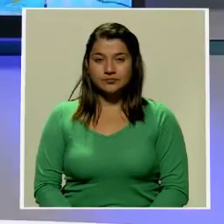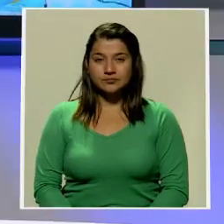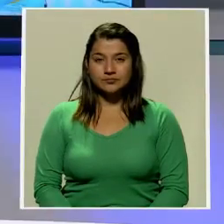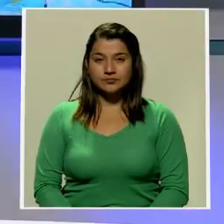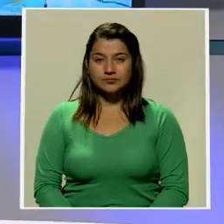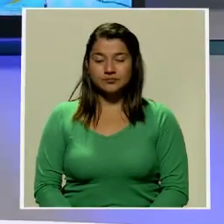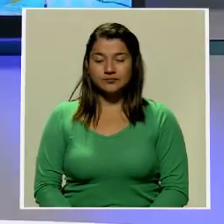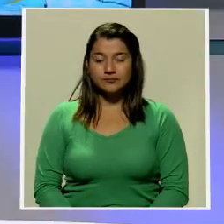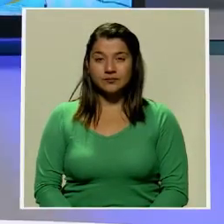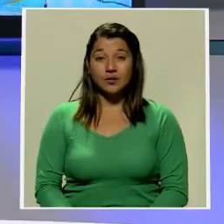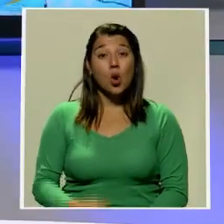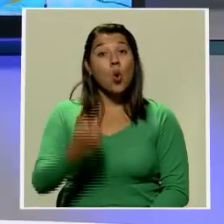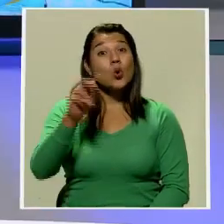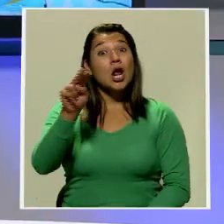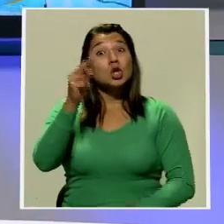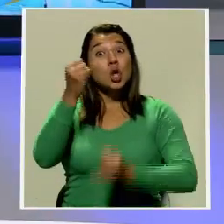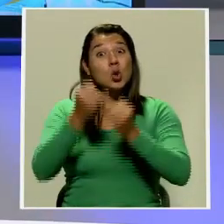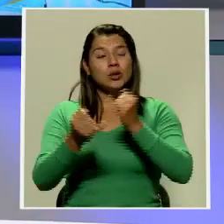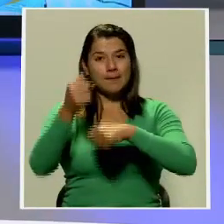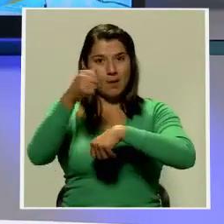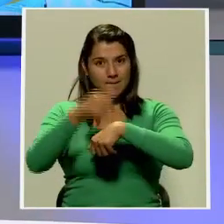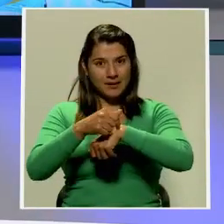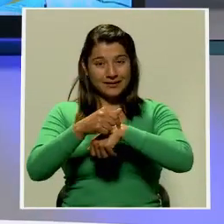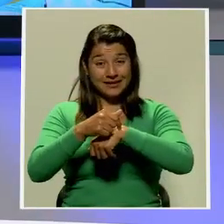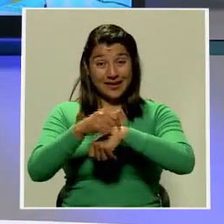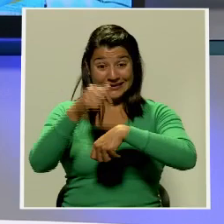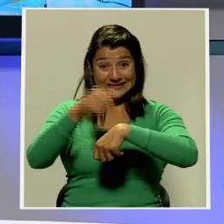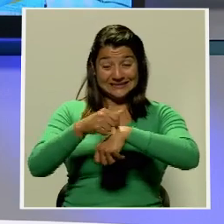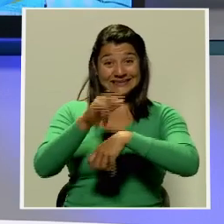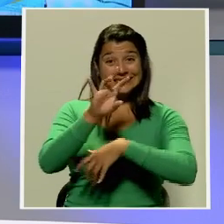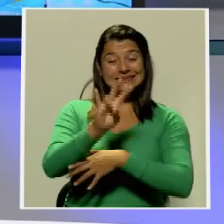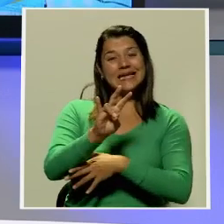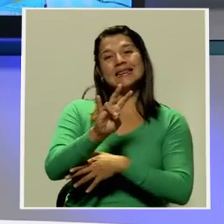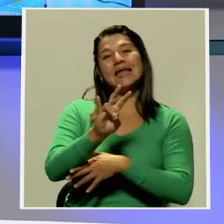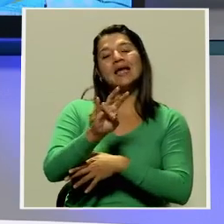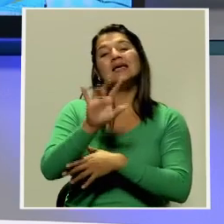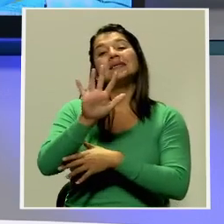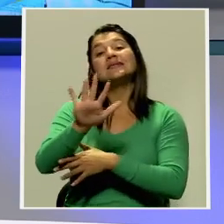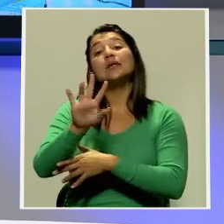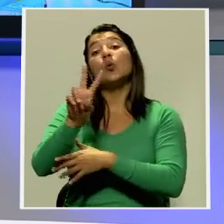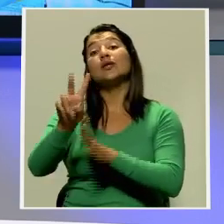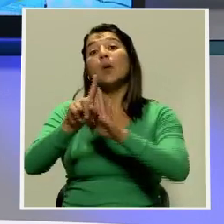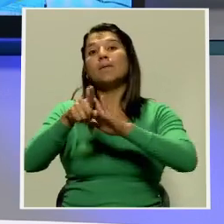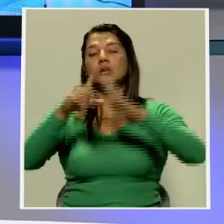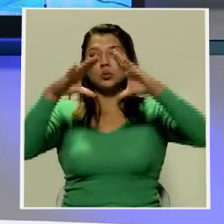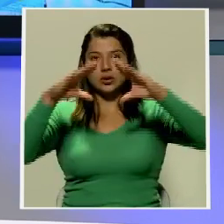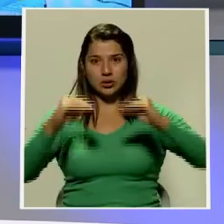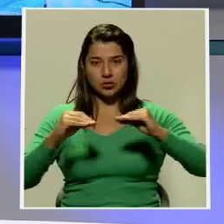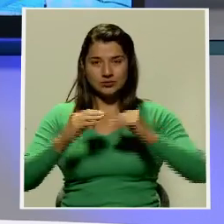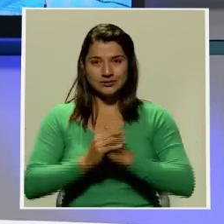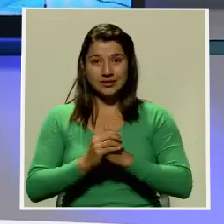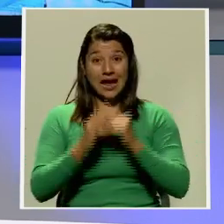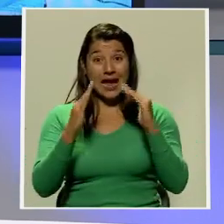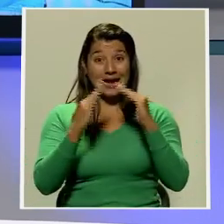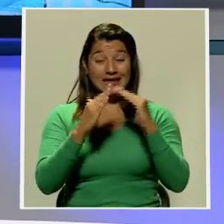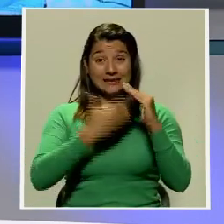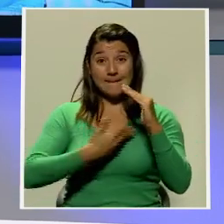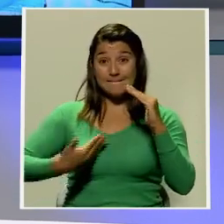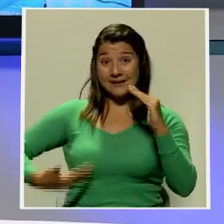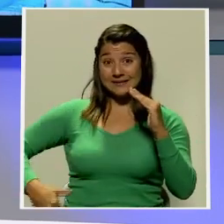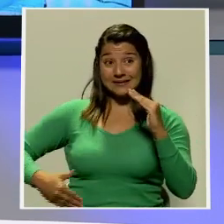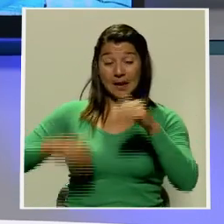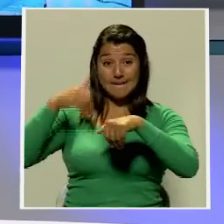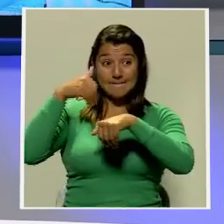Y en una noticia de última hora, a las 7 de la noche con 52 minutos, la Casa Presidencial envió